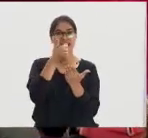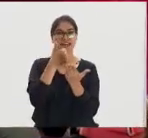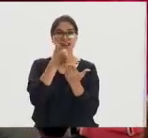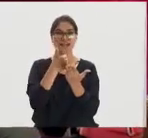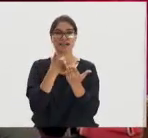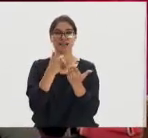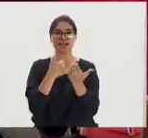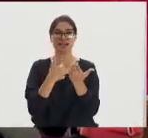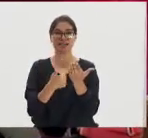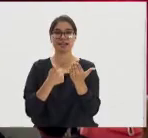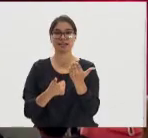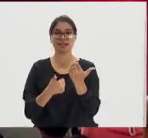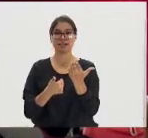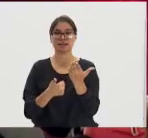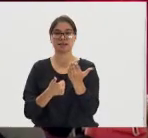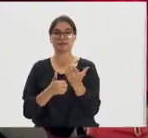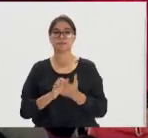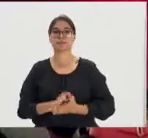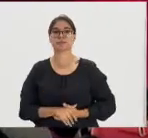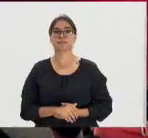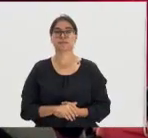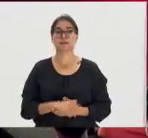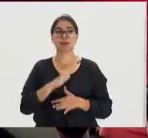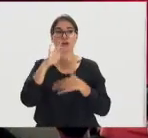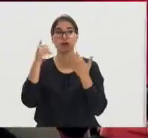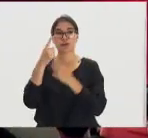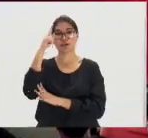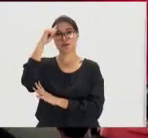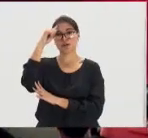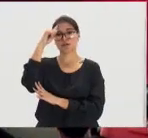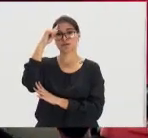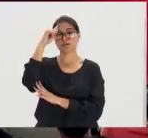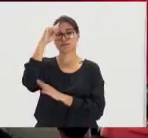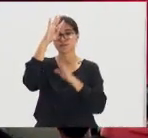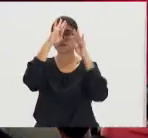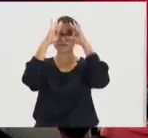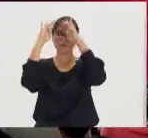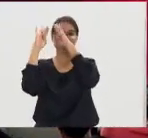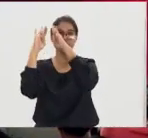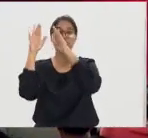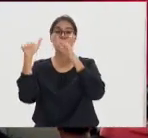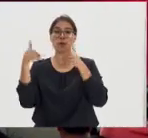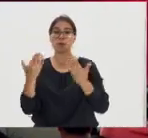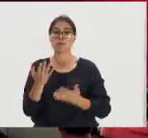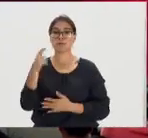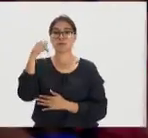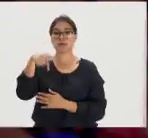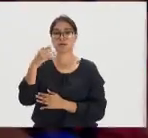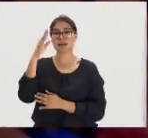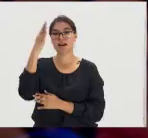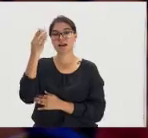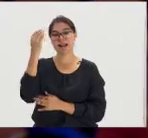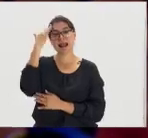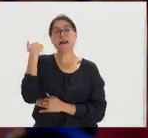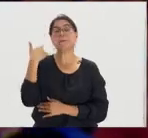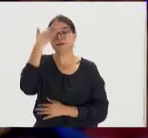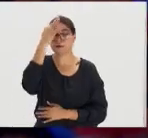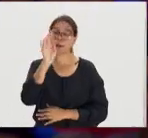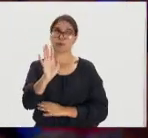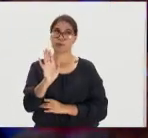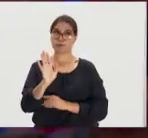A la gente que usted le dio like, que están clavadas, niña. Porque las mujeres de hoy, hablo de las mujeres de fe. Digo, habla de